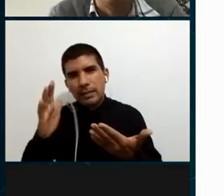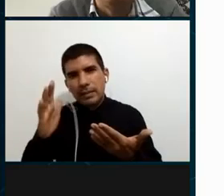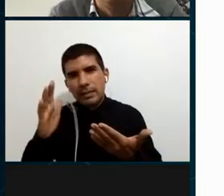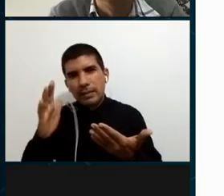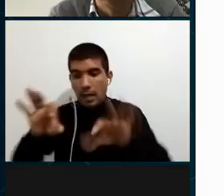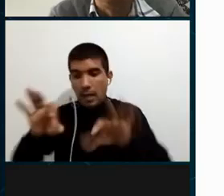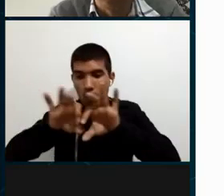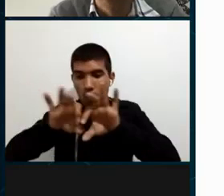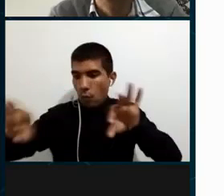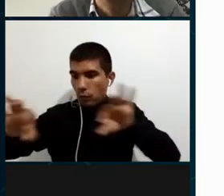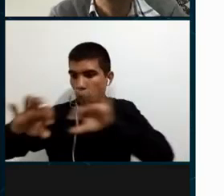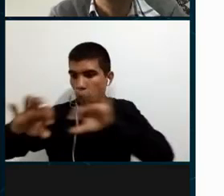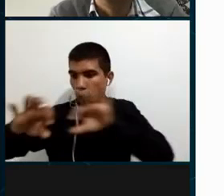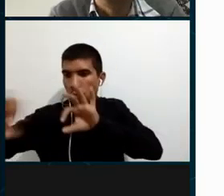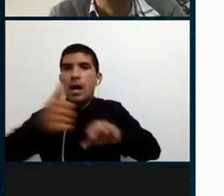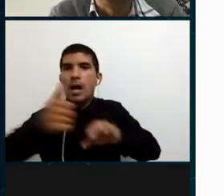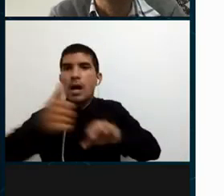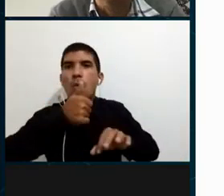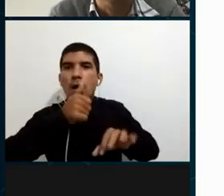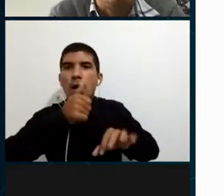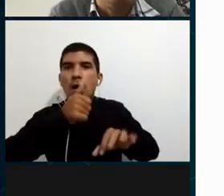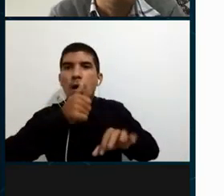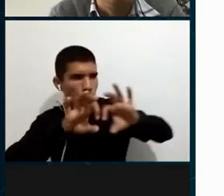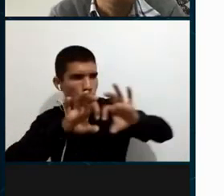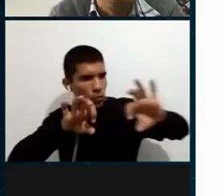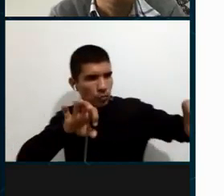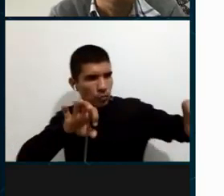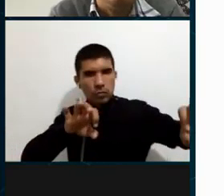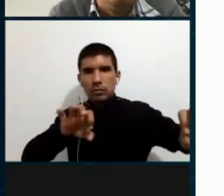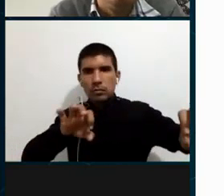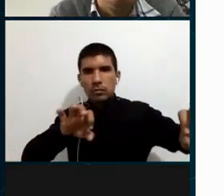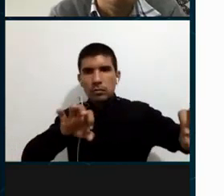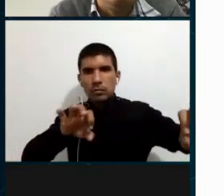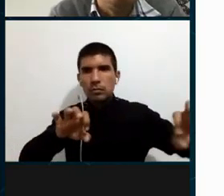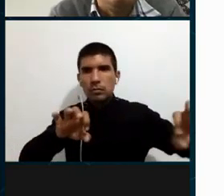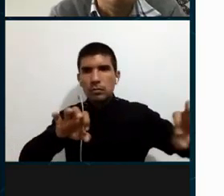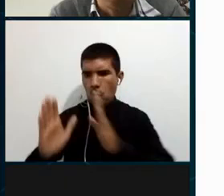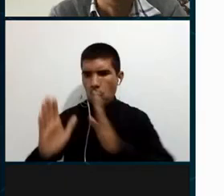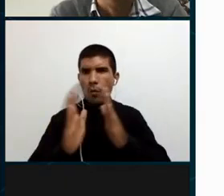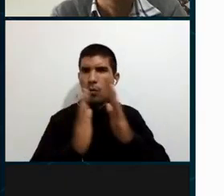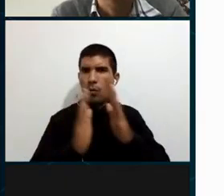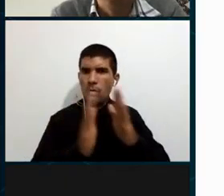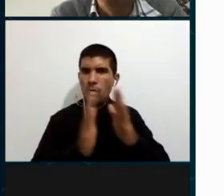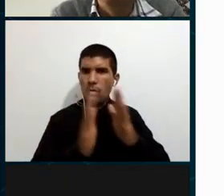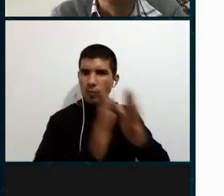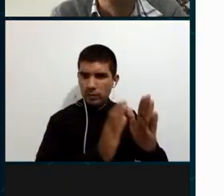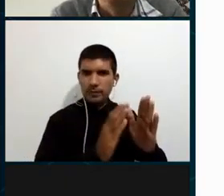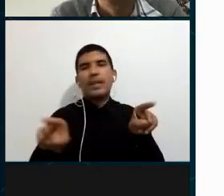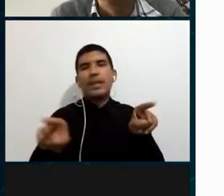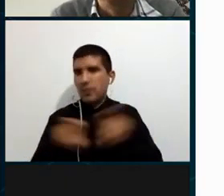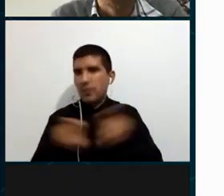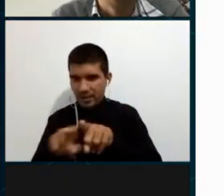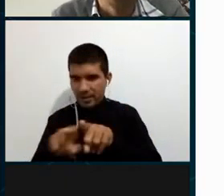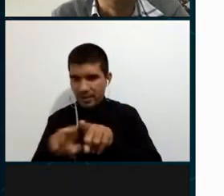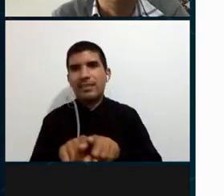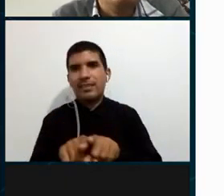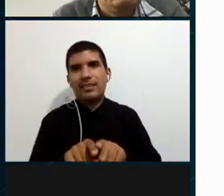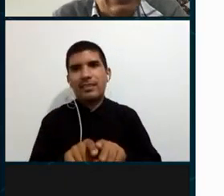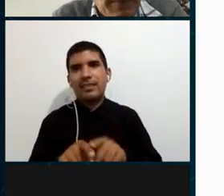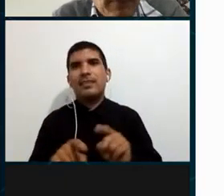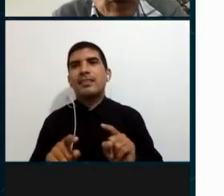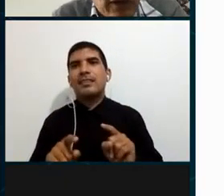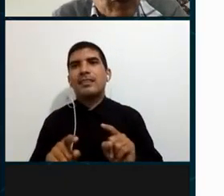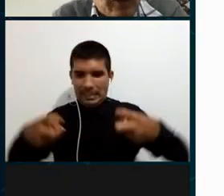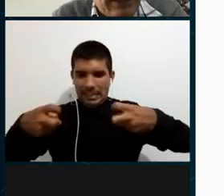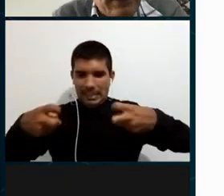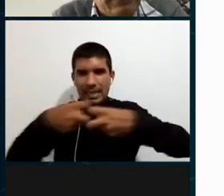Lo mismo pasa con los paneles. O me autoabastezco o tengo la solución de los paneles y a su vez me conecto de la red de EPM. Eso